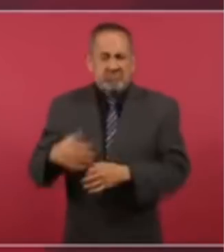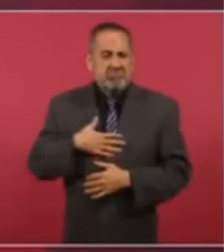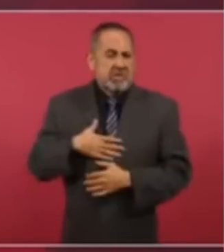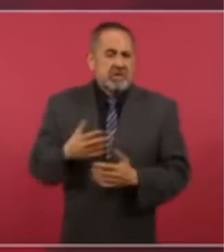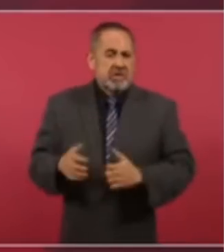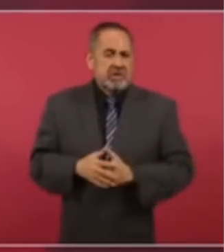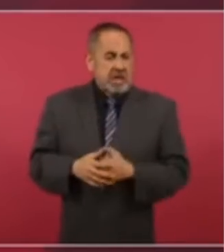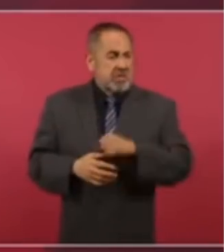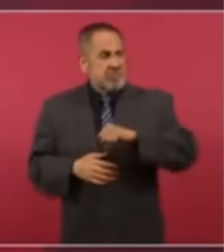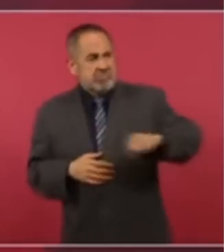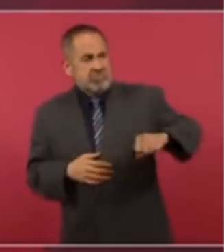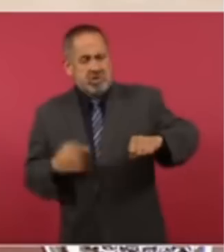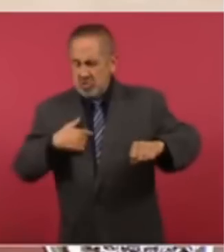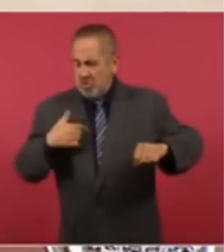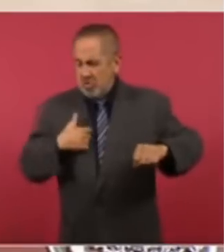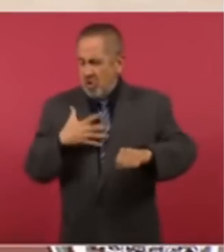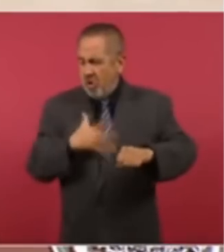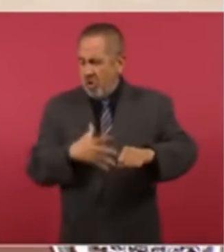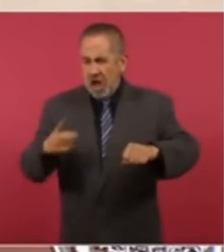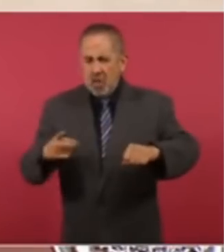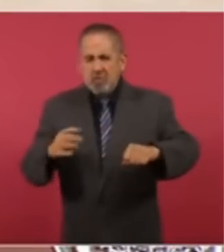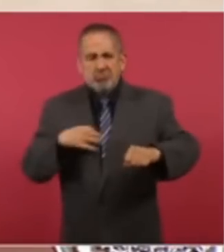es nuestro escudo.